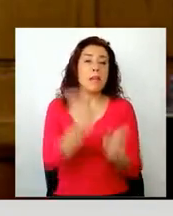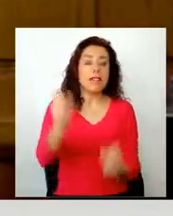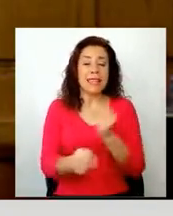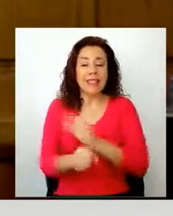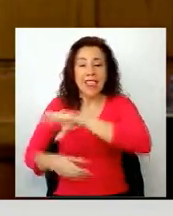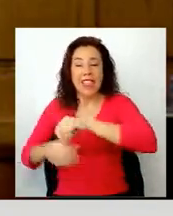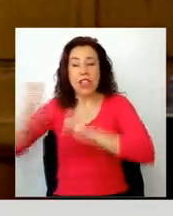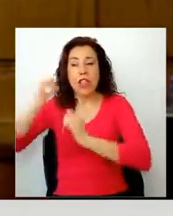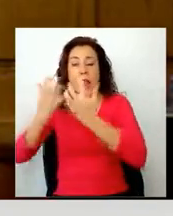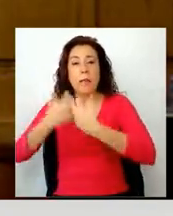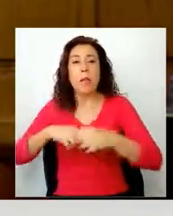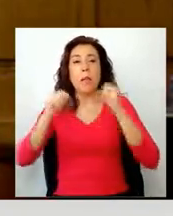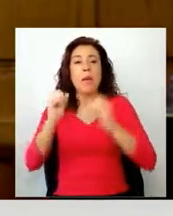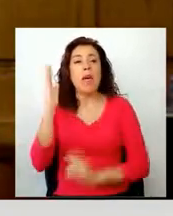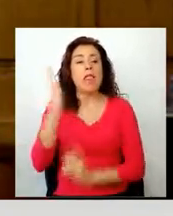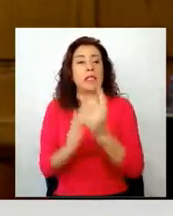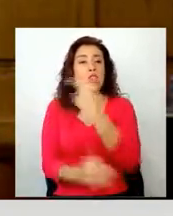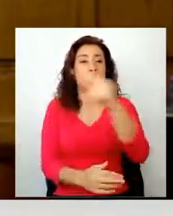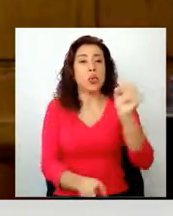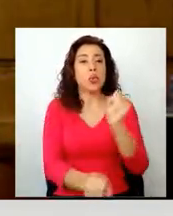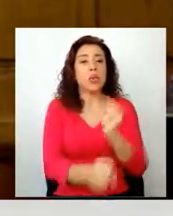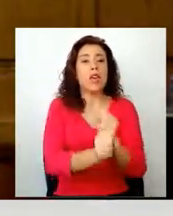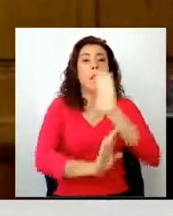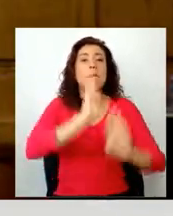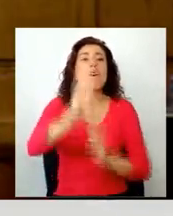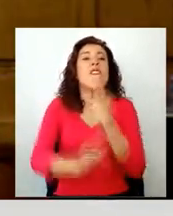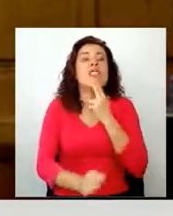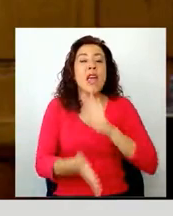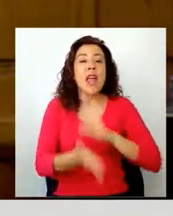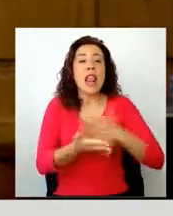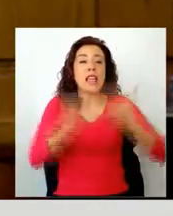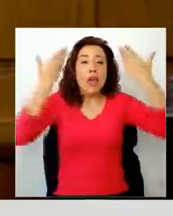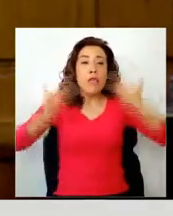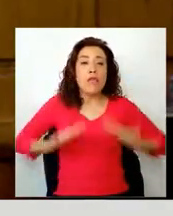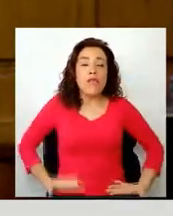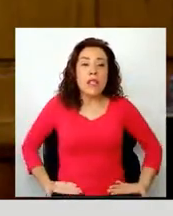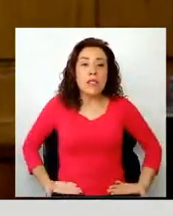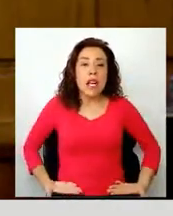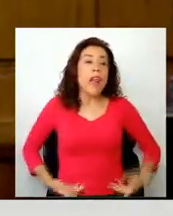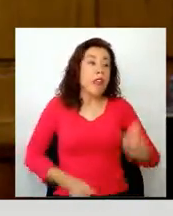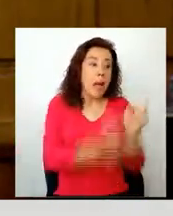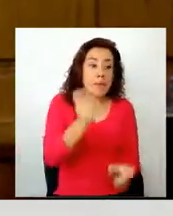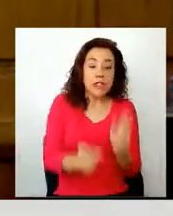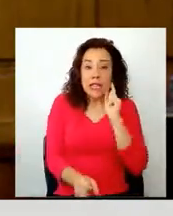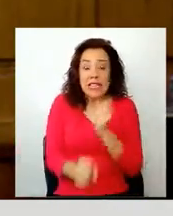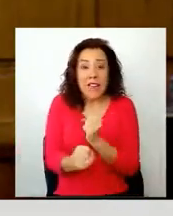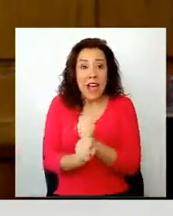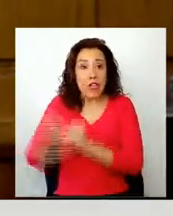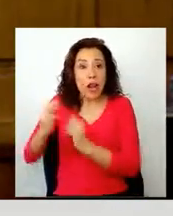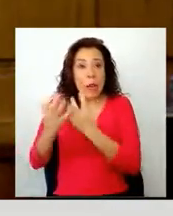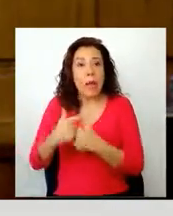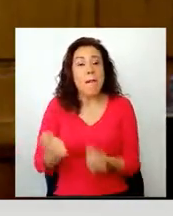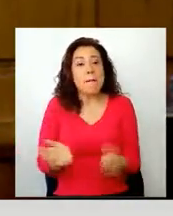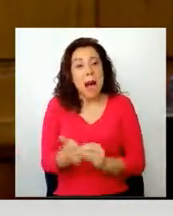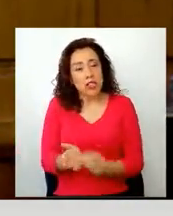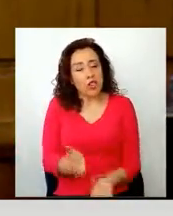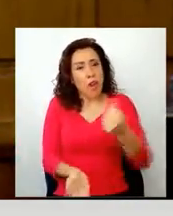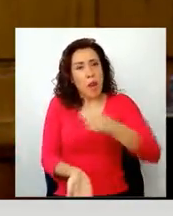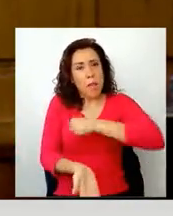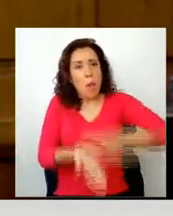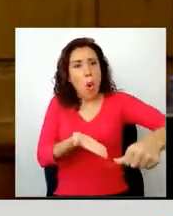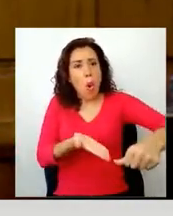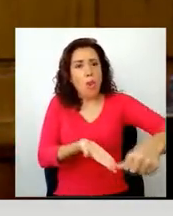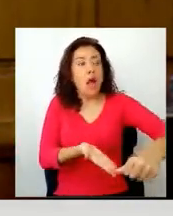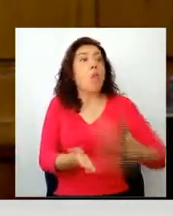las funciones protegiendo la vida y la integridad de quienes las realizan Elevar las multas a las empresas que transgreden la ley